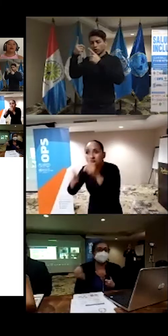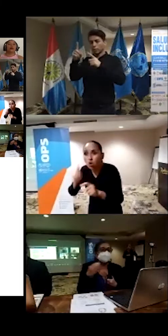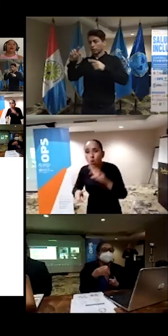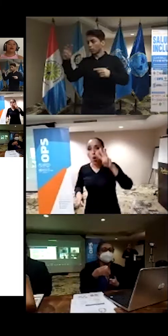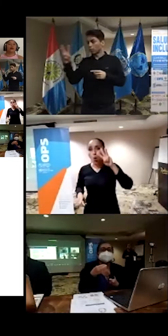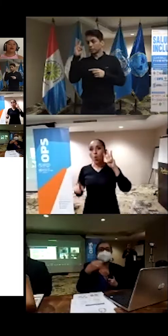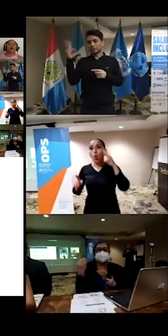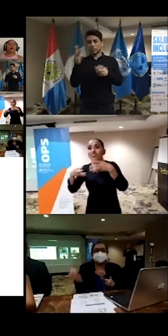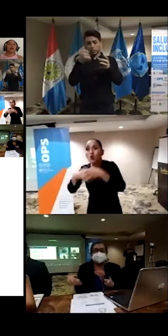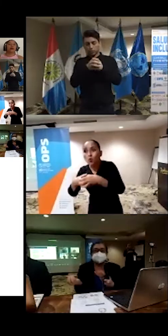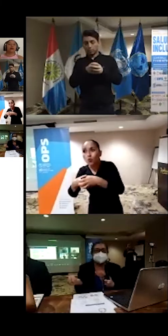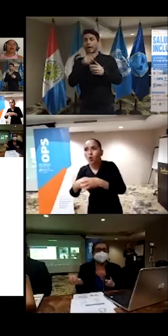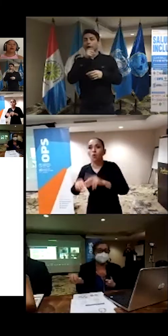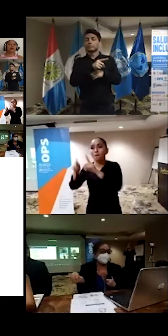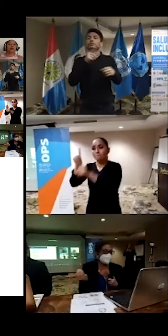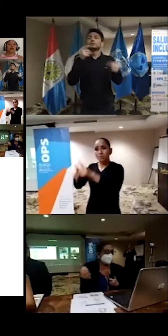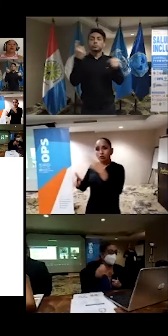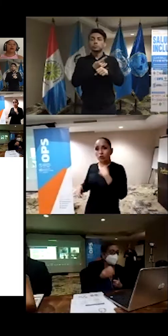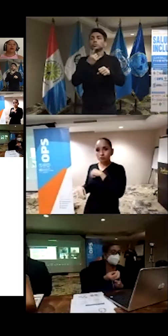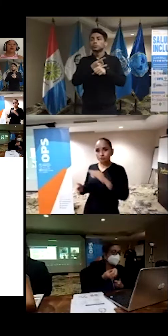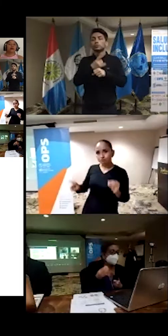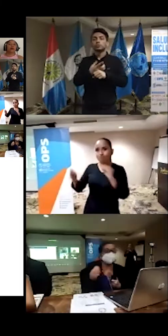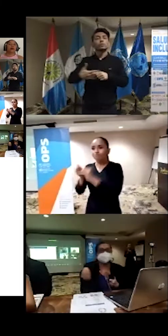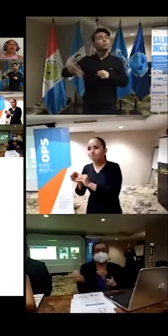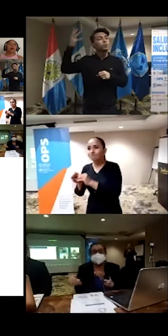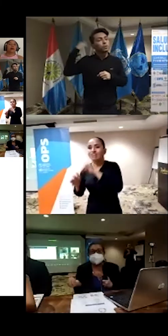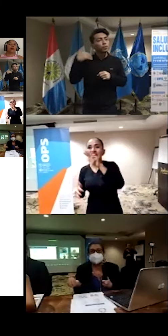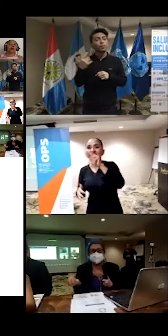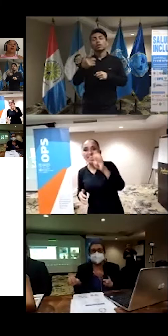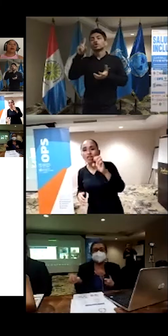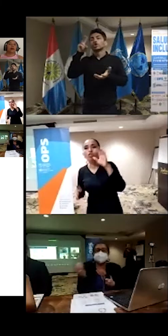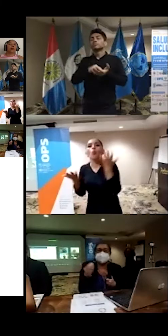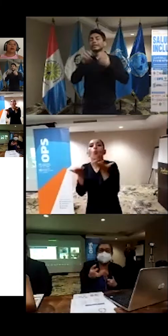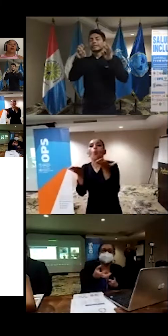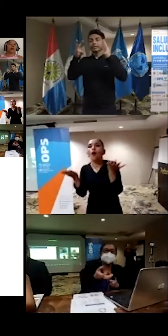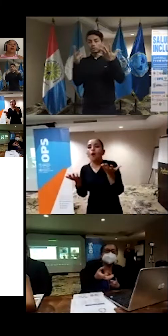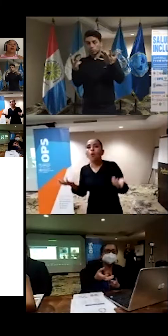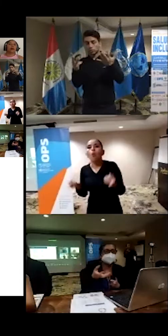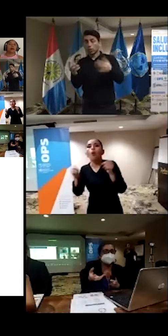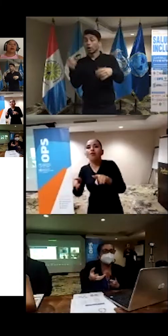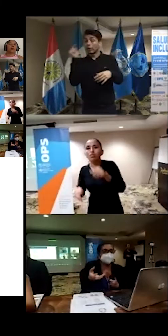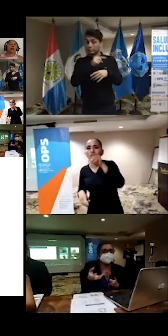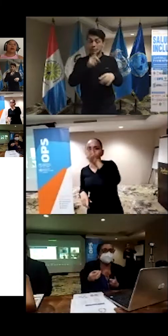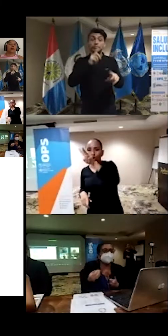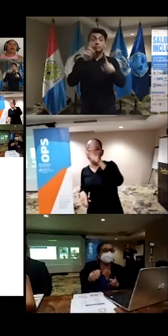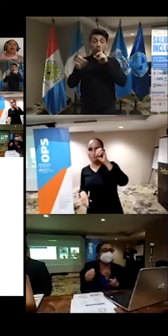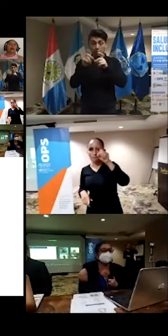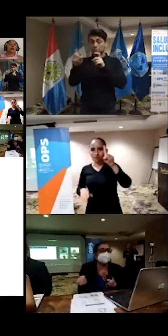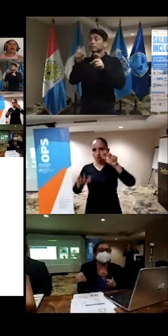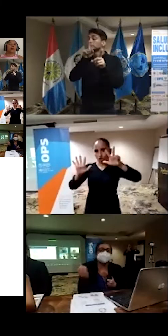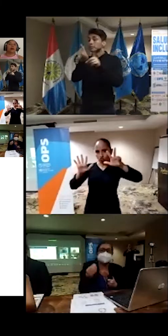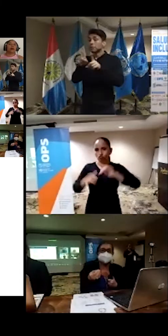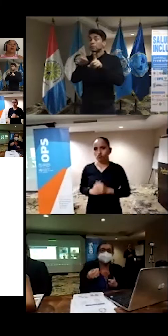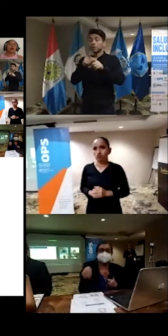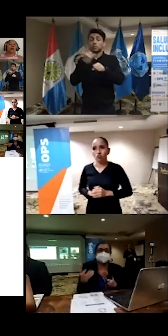Group, esas preguntas fueron utilizadas por el INE en el 2018. Y también esas preguntas también fueron